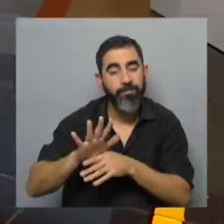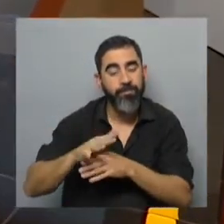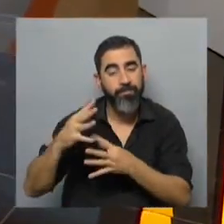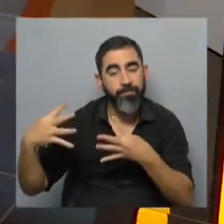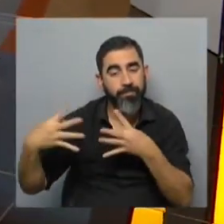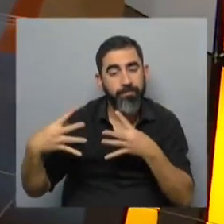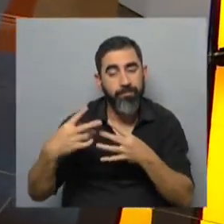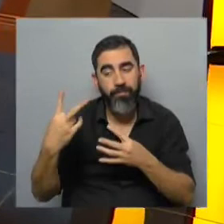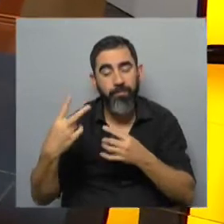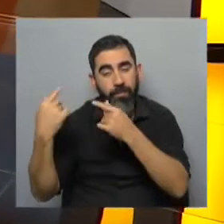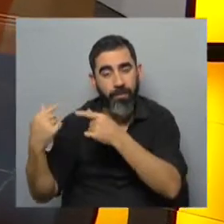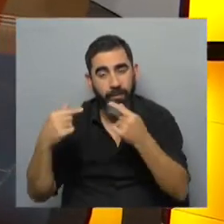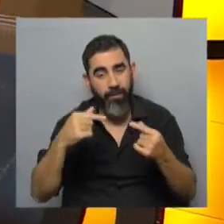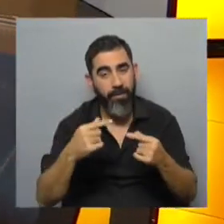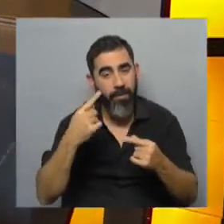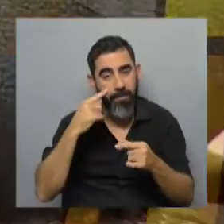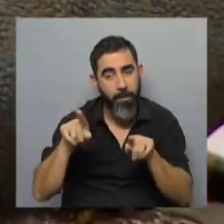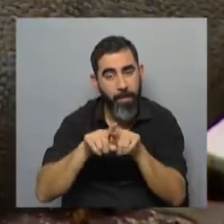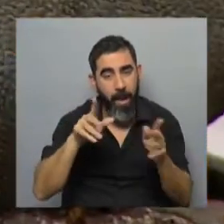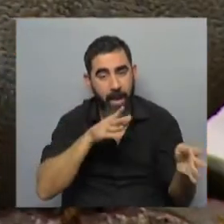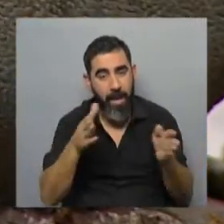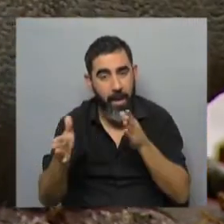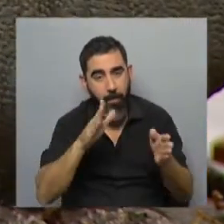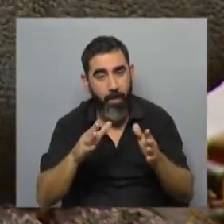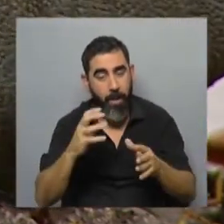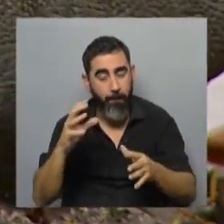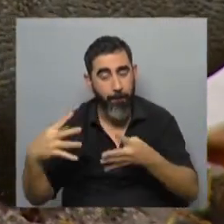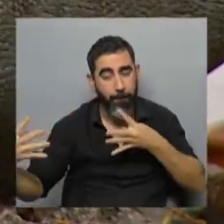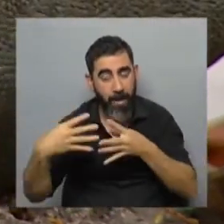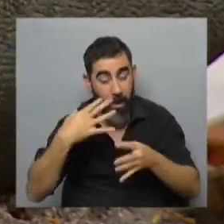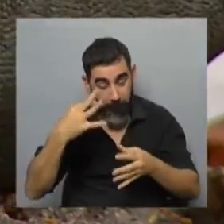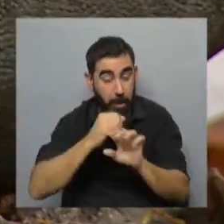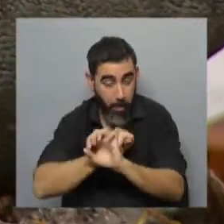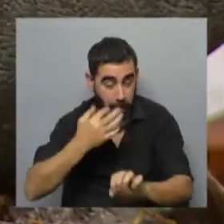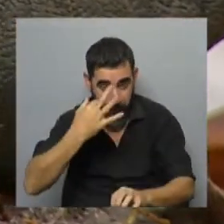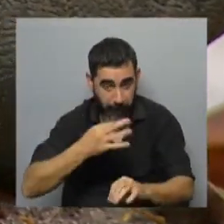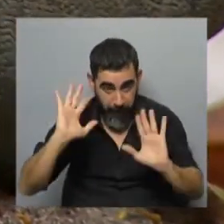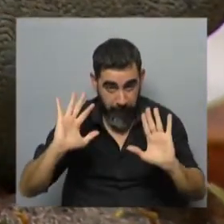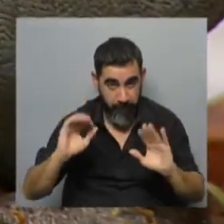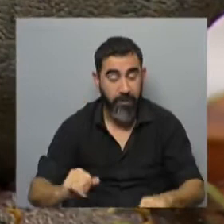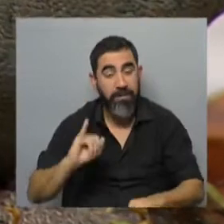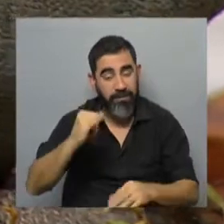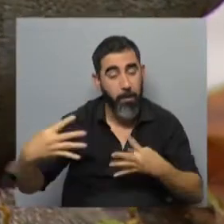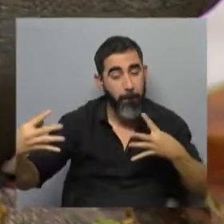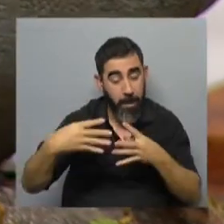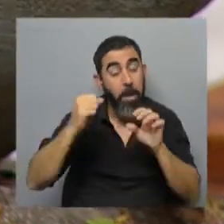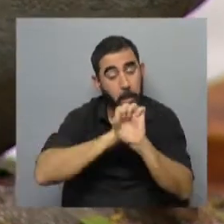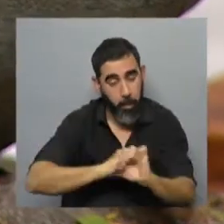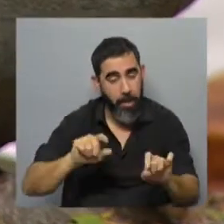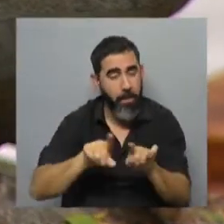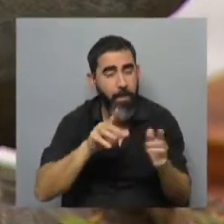se trata de dos especies, por ejemplo, que convivieron al mismo tiempo. O sea, ¿es una pelea entre dos especies que perfectamente podría haberse dado? Sí, es una pelea que se podría haber